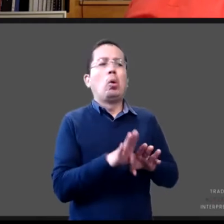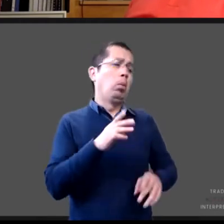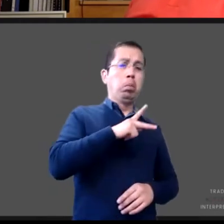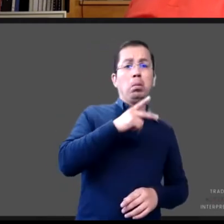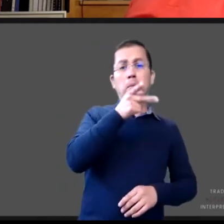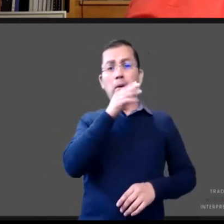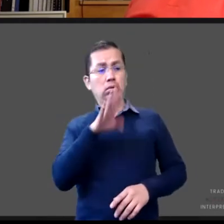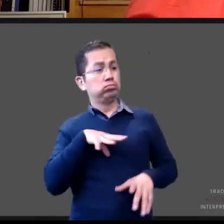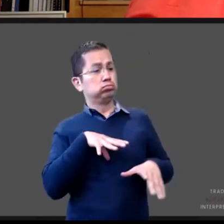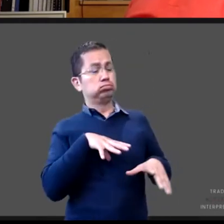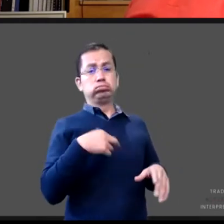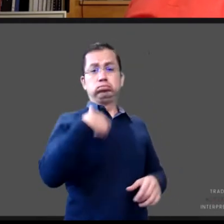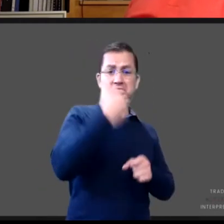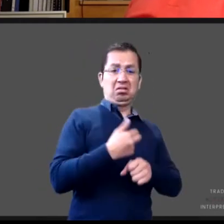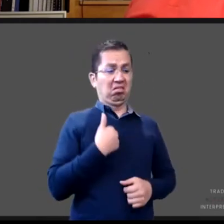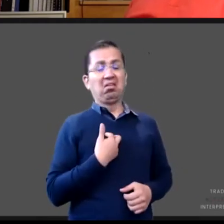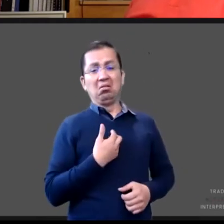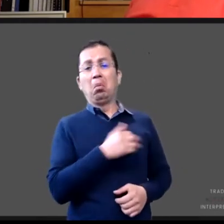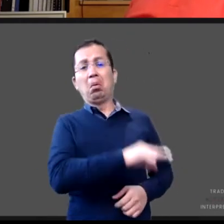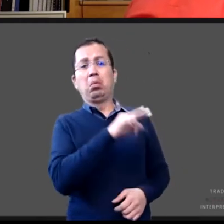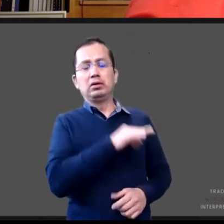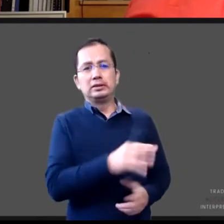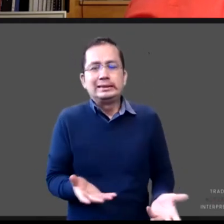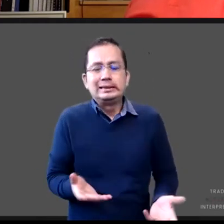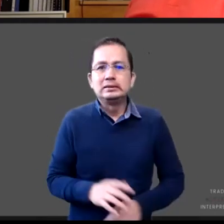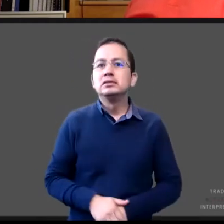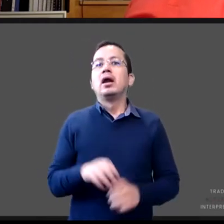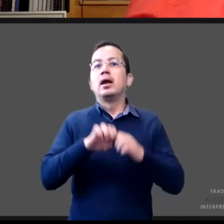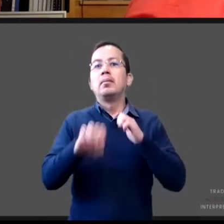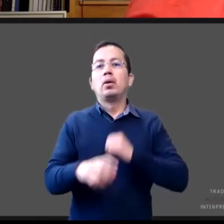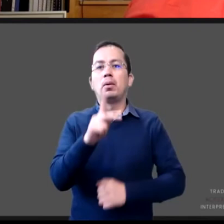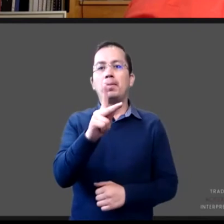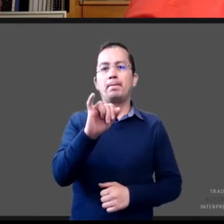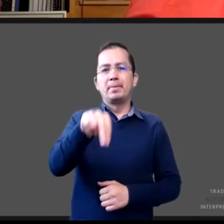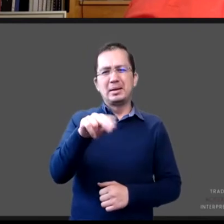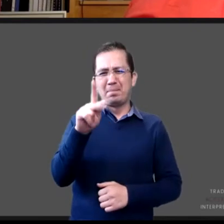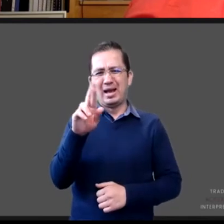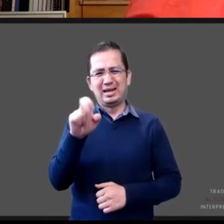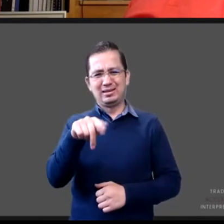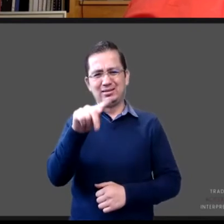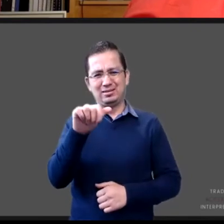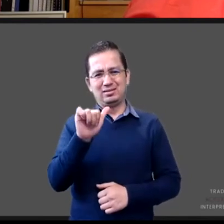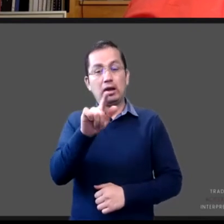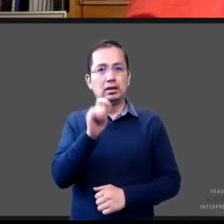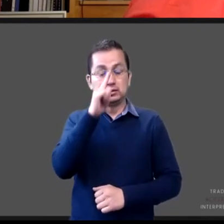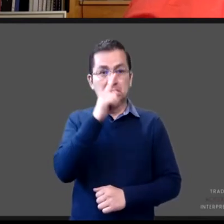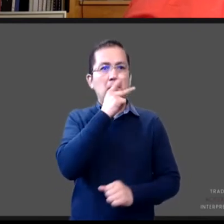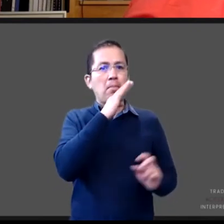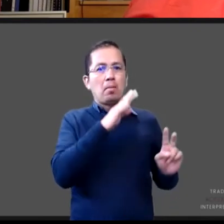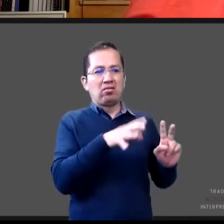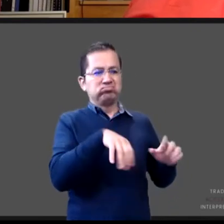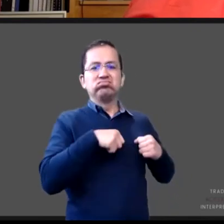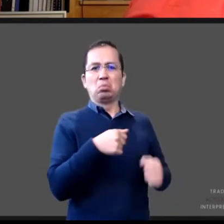mencionaba el PIN parental. El PIN parental es una perspectiva que va en esta lógica. Los niños